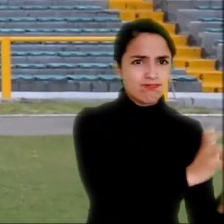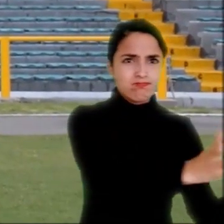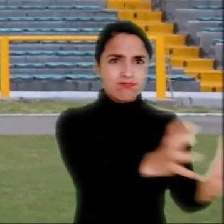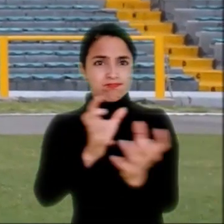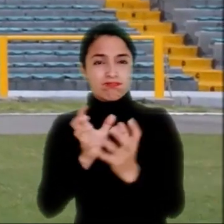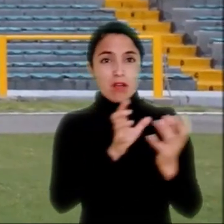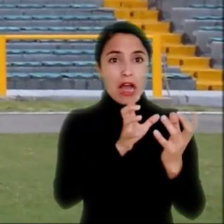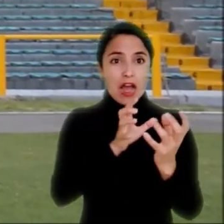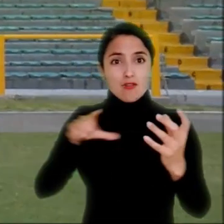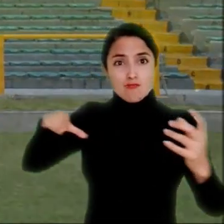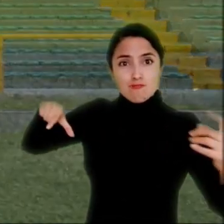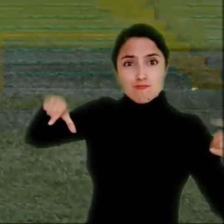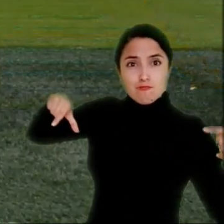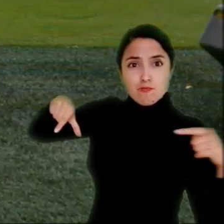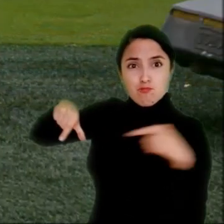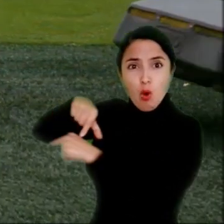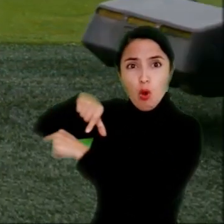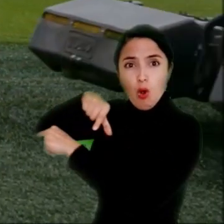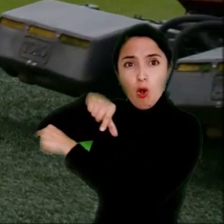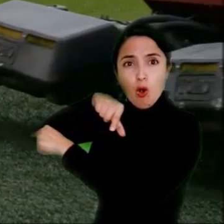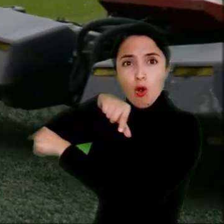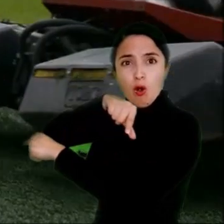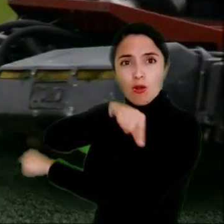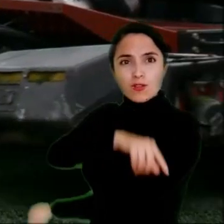otro lado de la red.